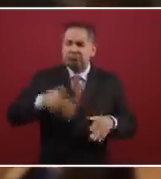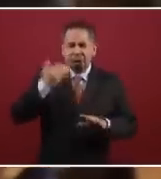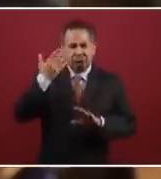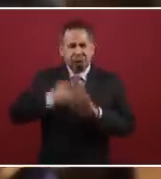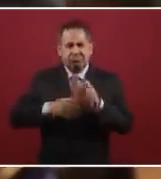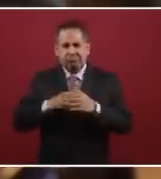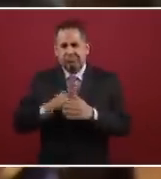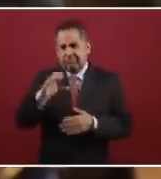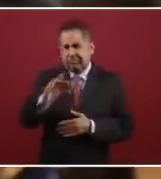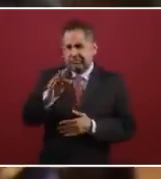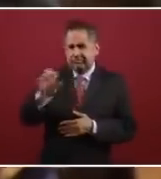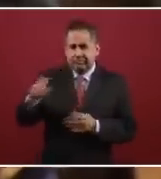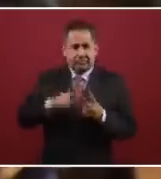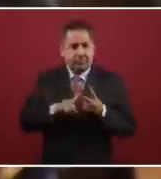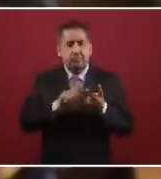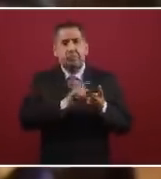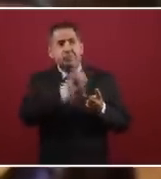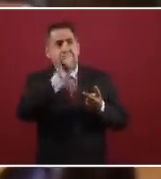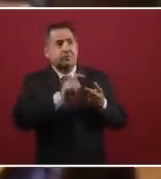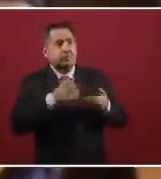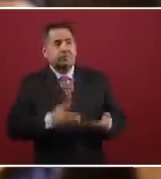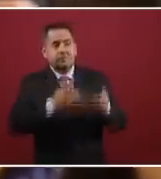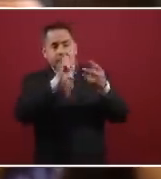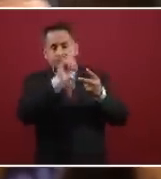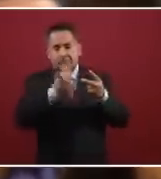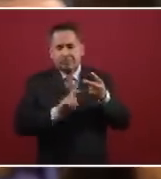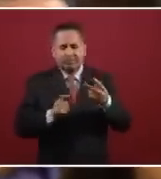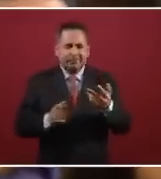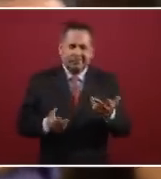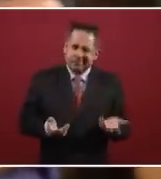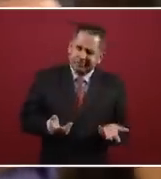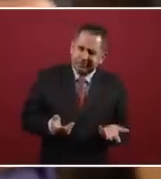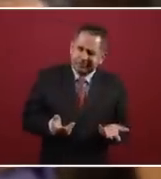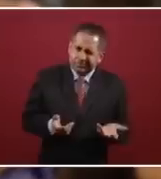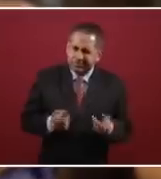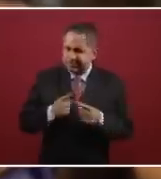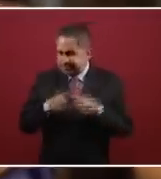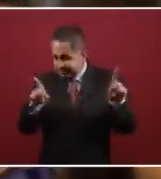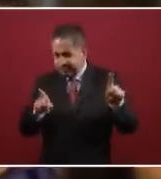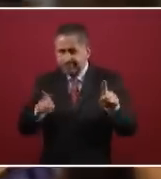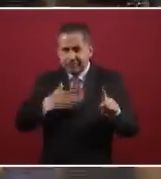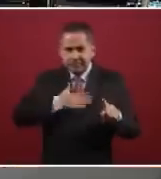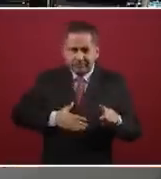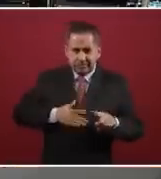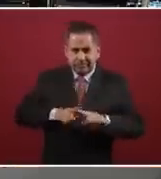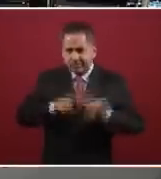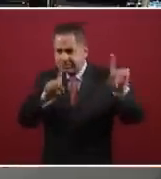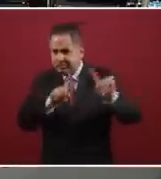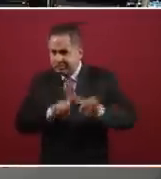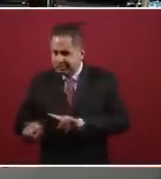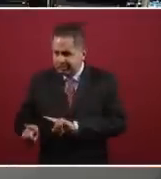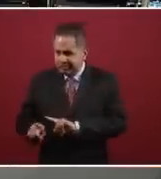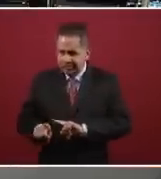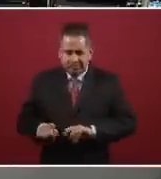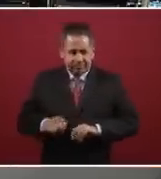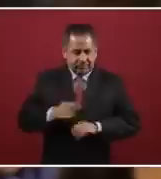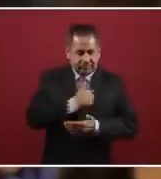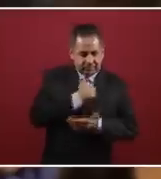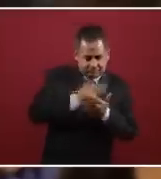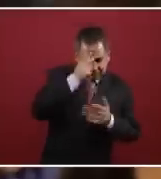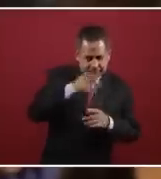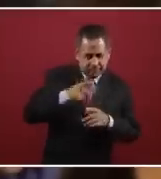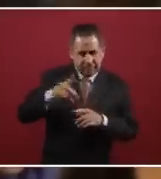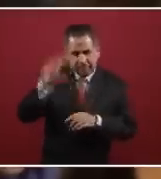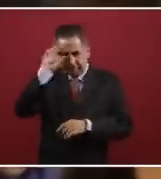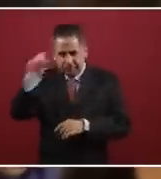Federal de Electricidad por pintar unas paredes. Que es diferente la justicia, es diferente la tolerancia en el estado de Morelos a la Ciudad de